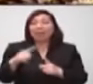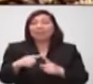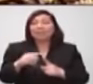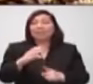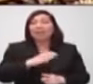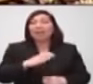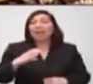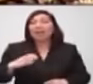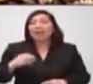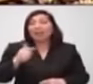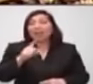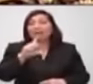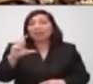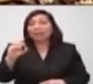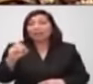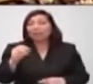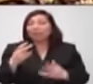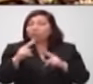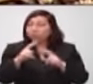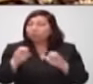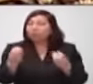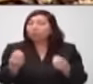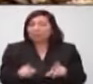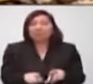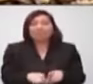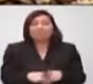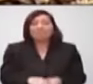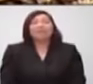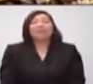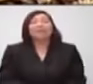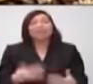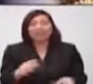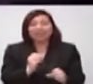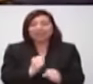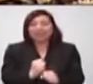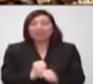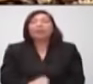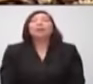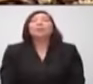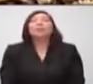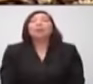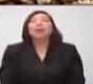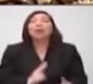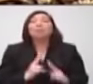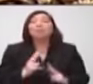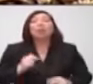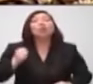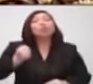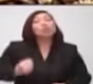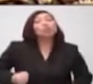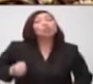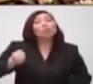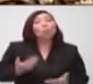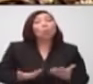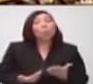estamos en pleno estudio, cómo también, y ya se está trabajando, la vía Chosica, es decir, la nueva